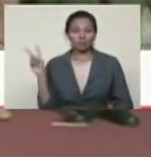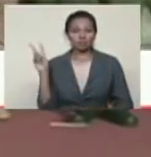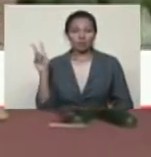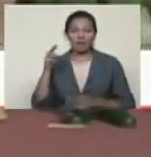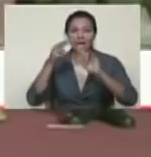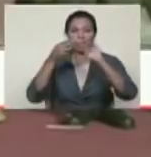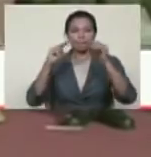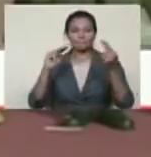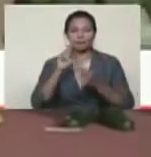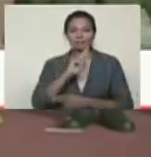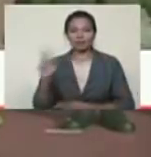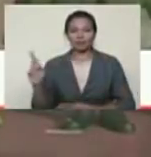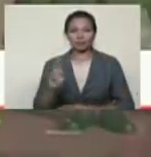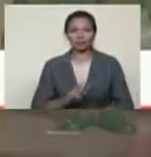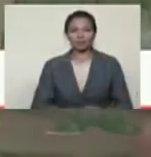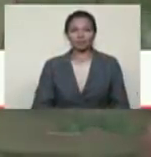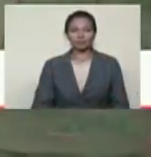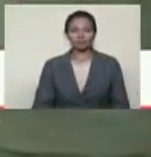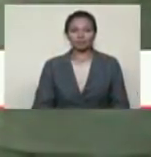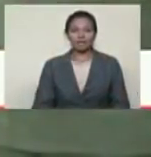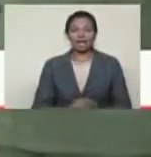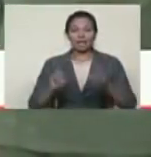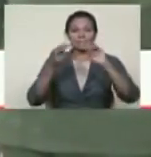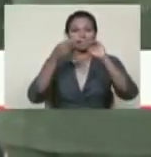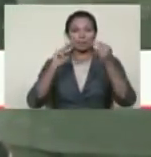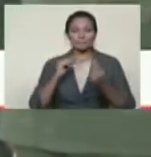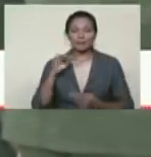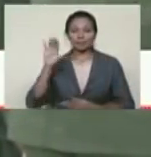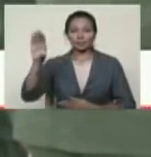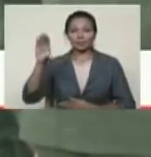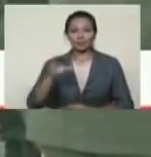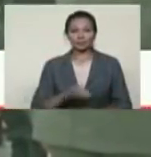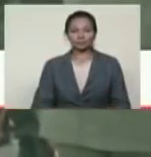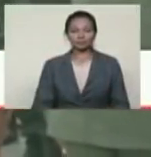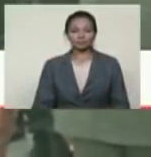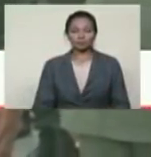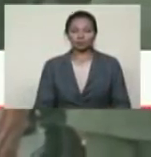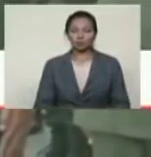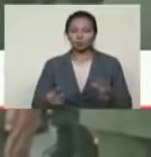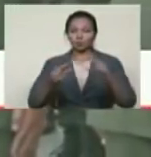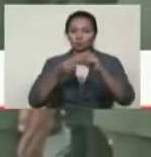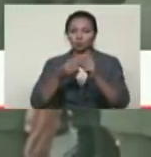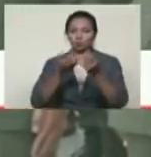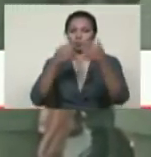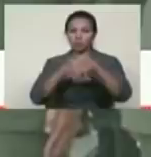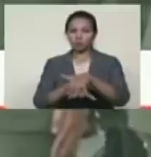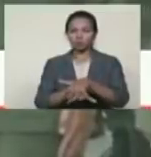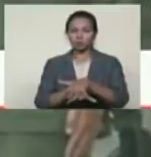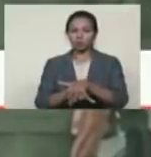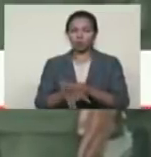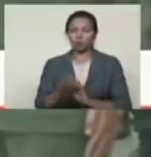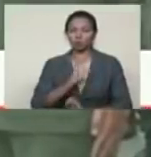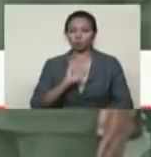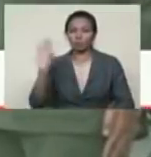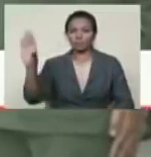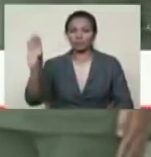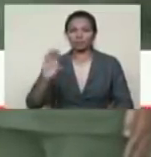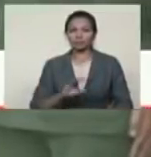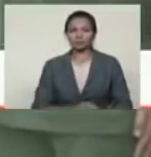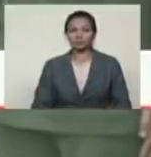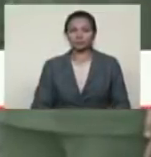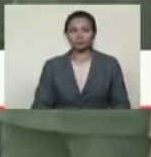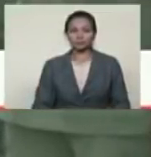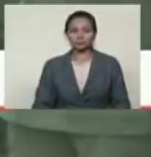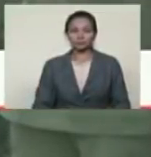paz republicana, de la paz de un país, de la unión y la integración de un país, de